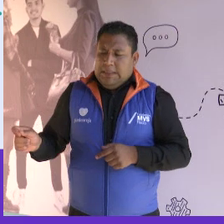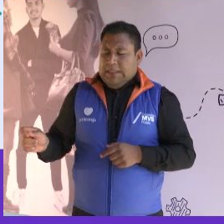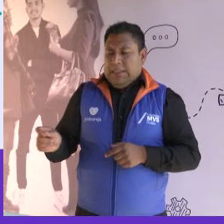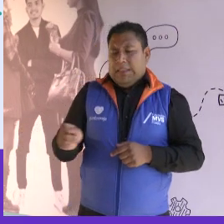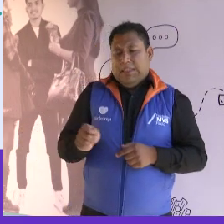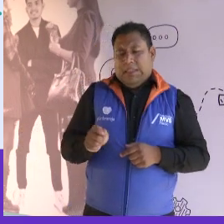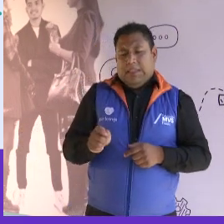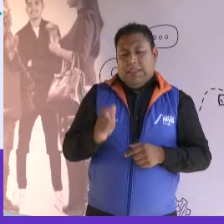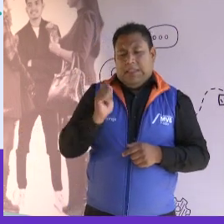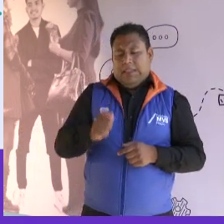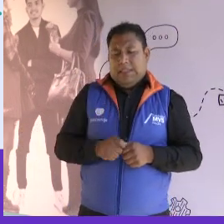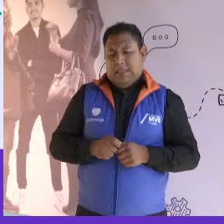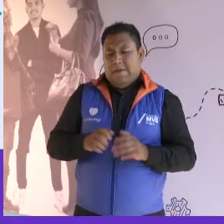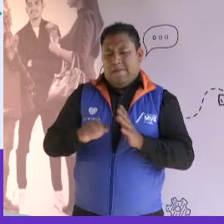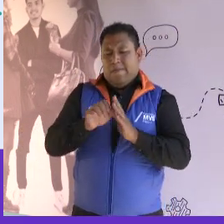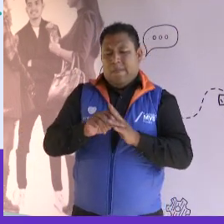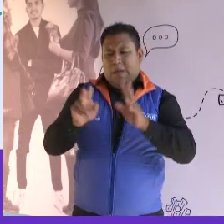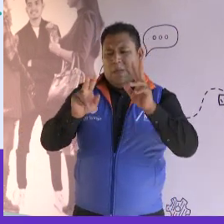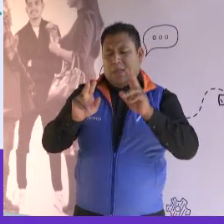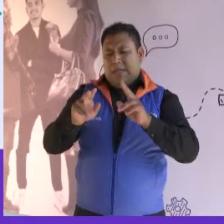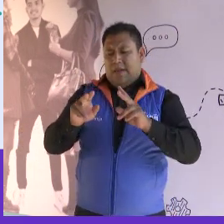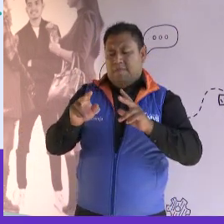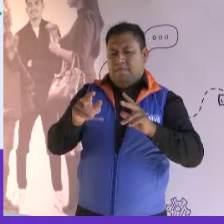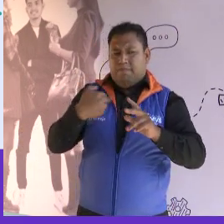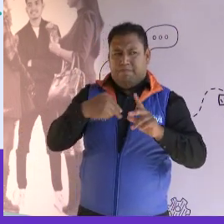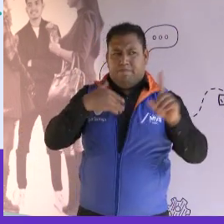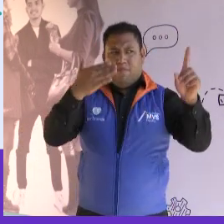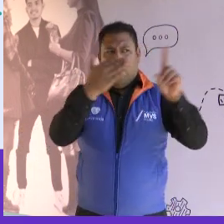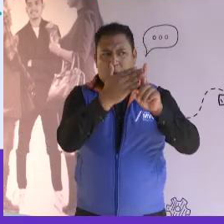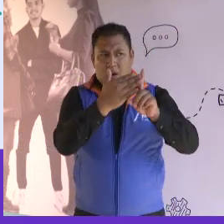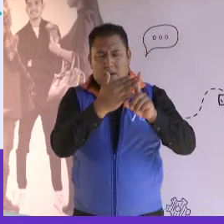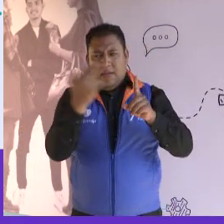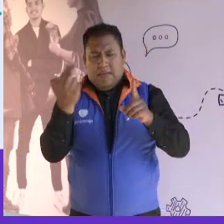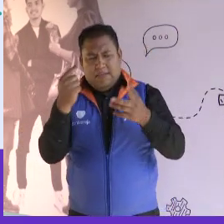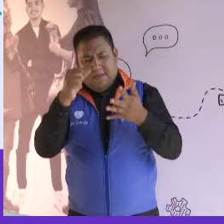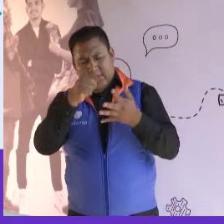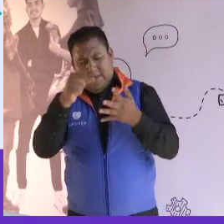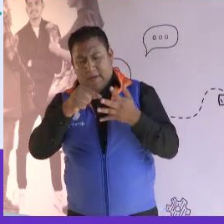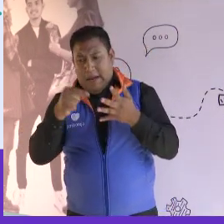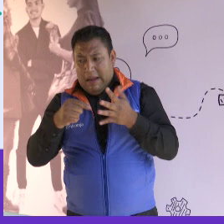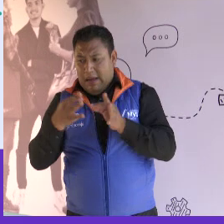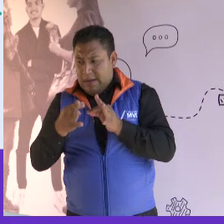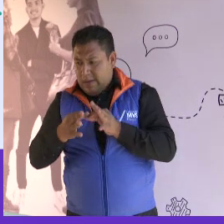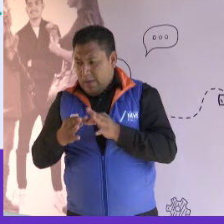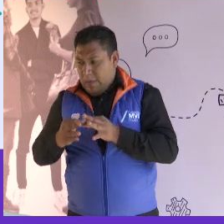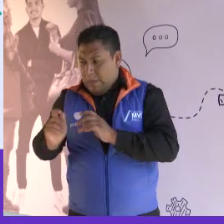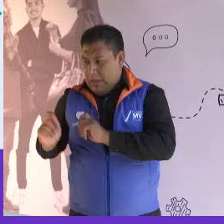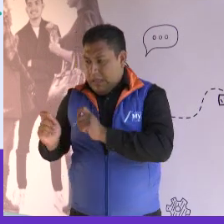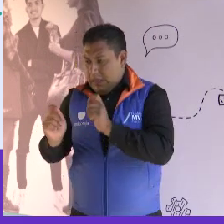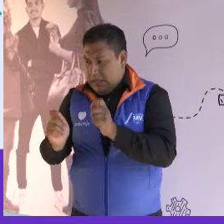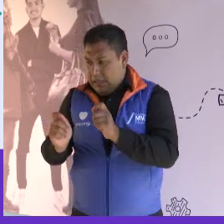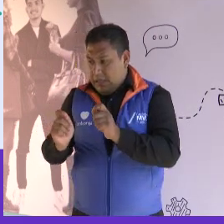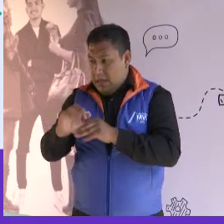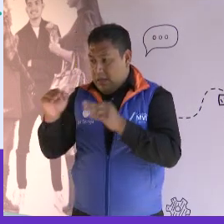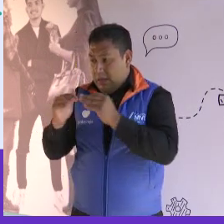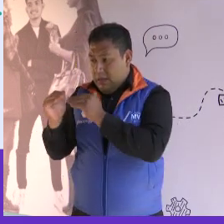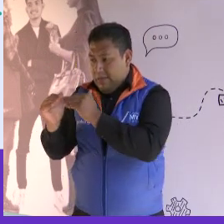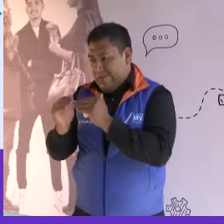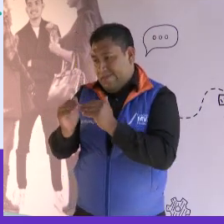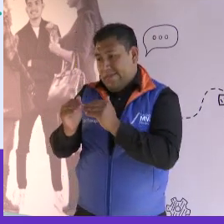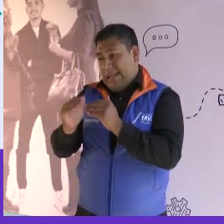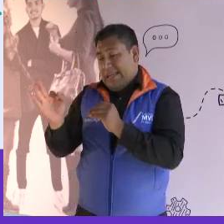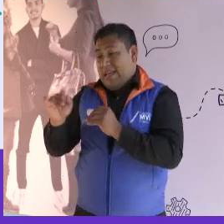distribuir tareas y de pronto no todo el mundo reacciona igual, pues no pasa nada, siempre habrá algunos integrantes que lo quieran hacer,